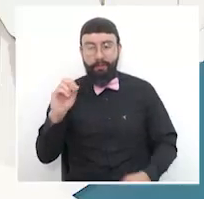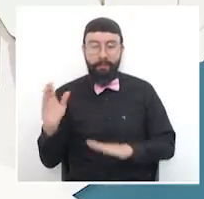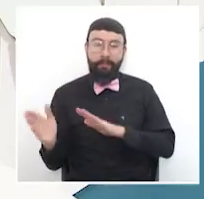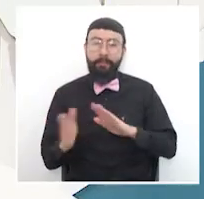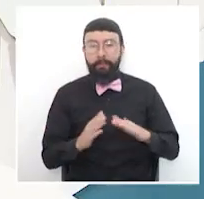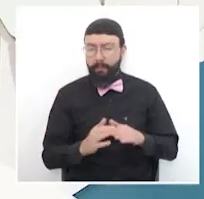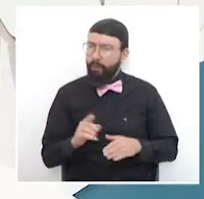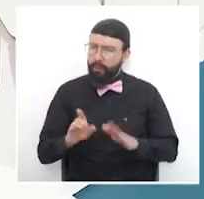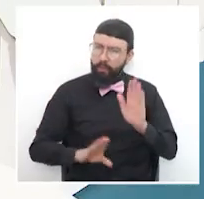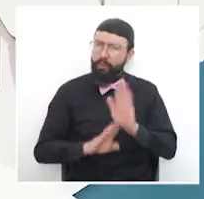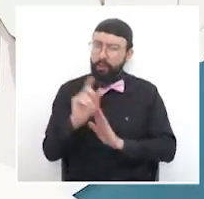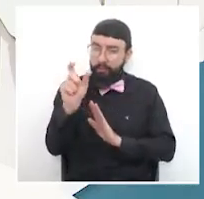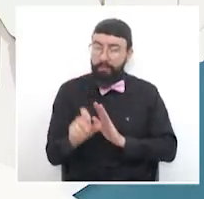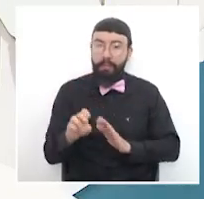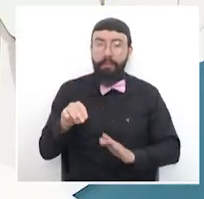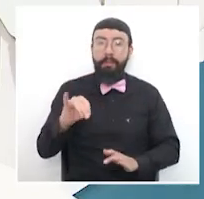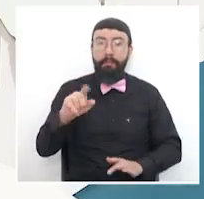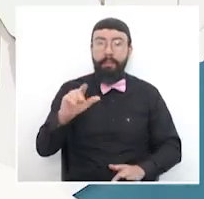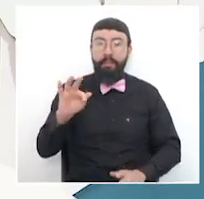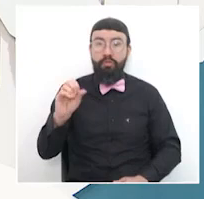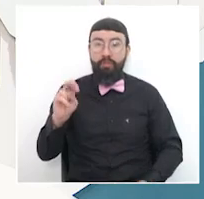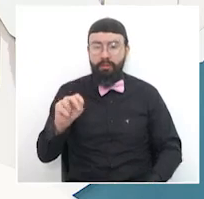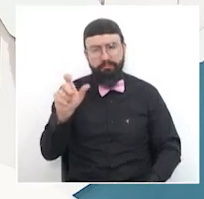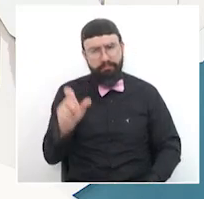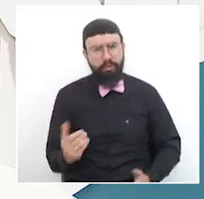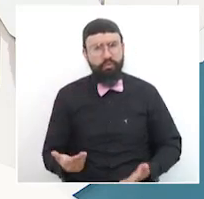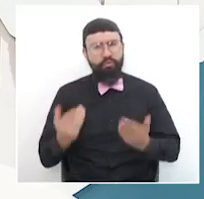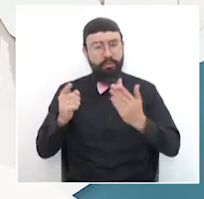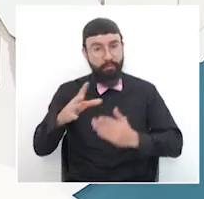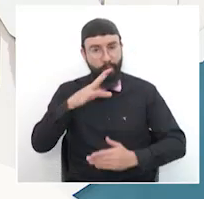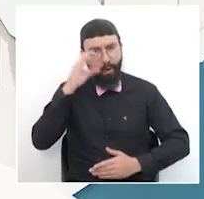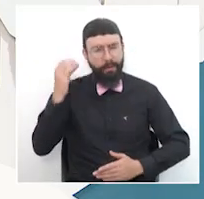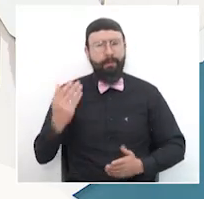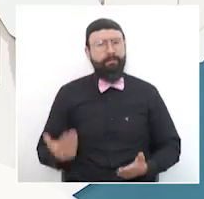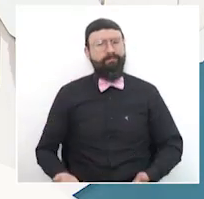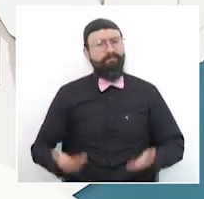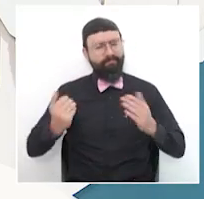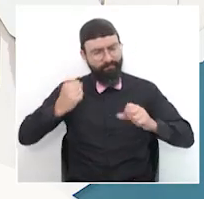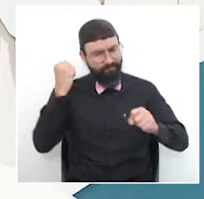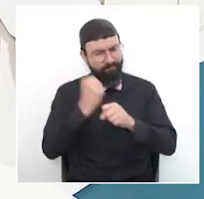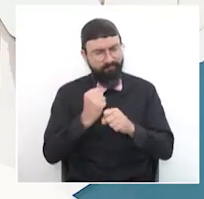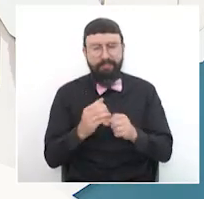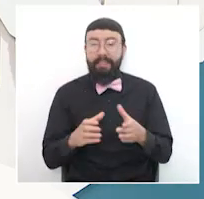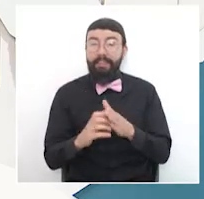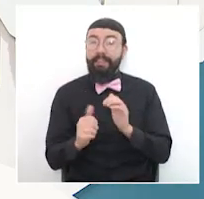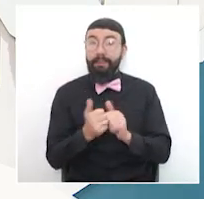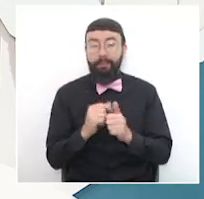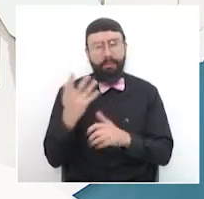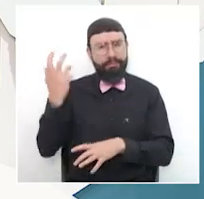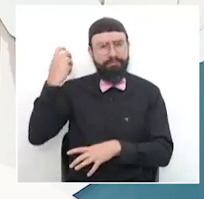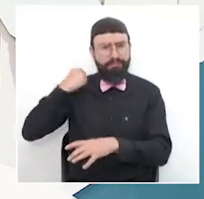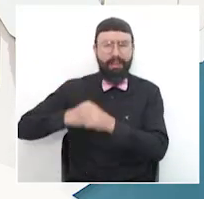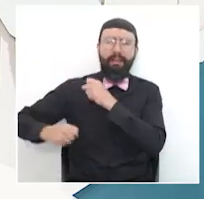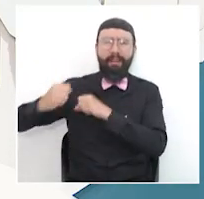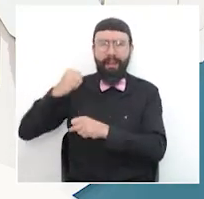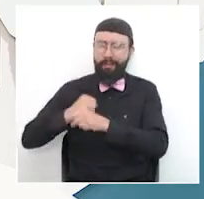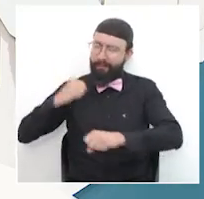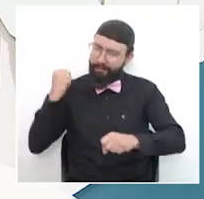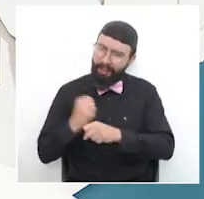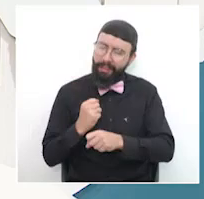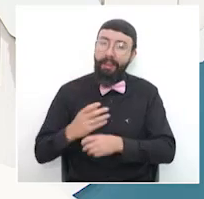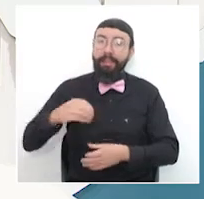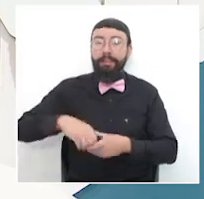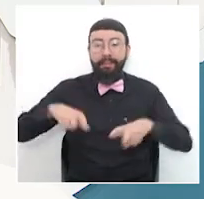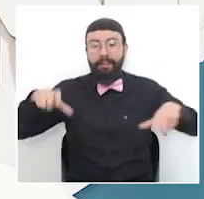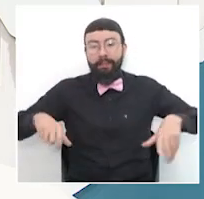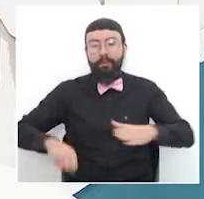Éxitos para don Milton Hernández, un hombre bastante, bastante dedicado a esto del deporte y con muchos años, como le decíamos, en esto del